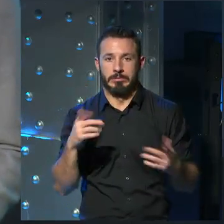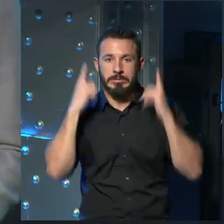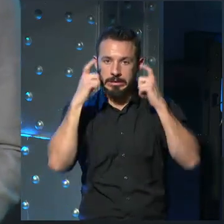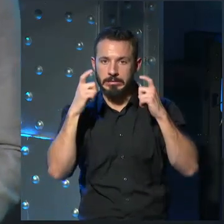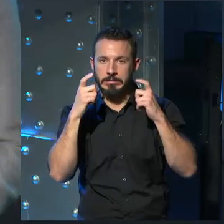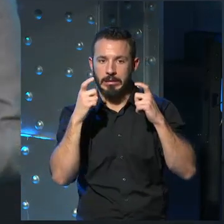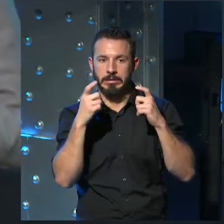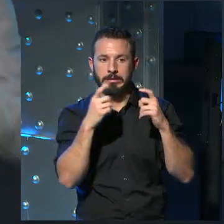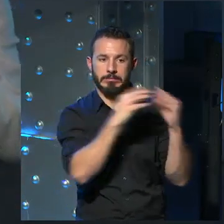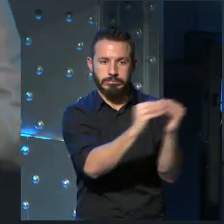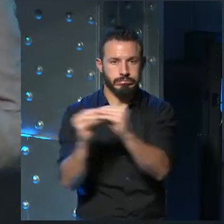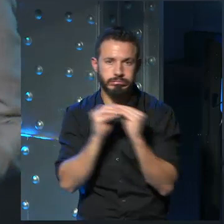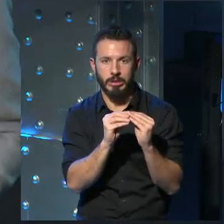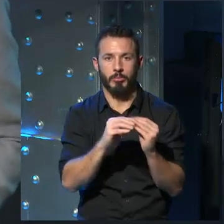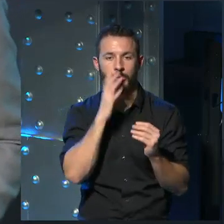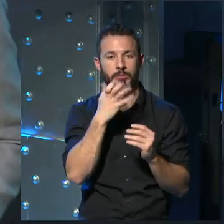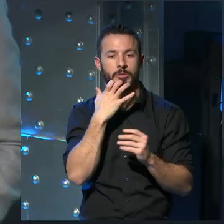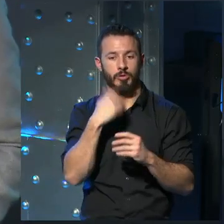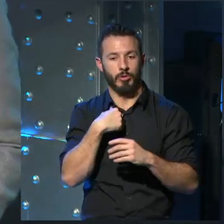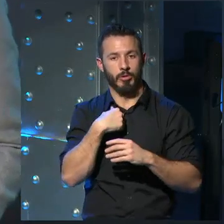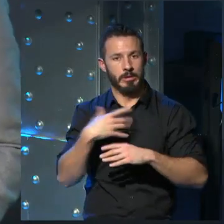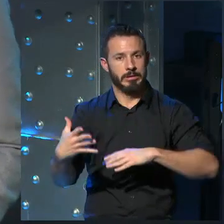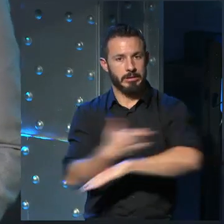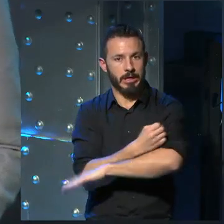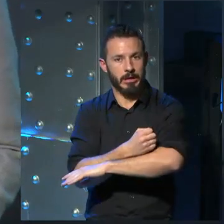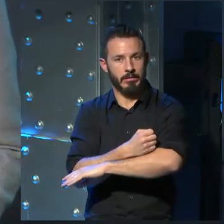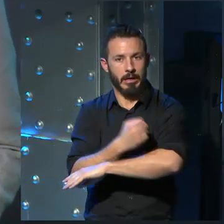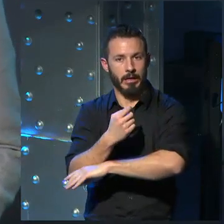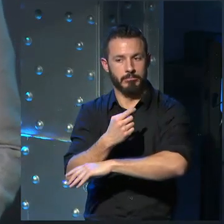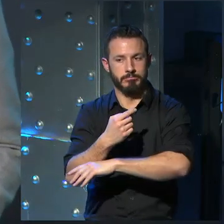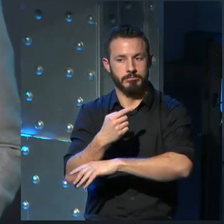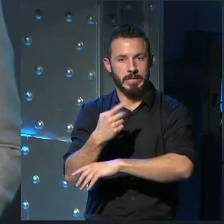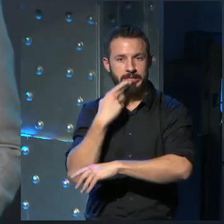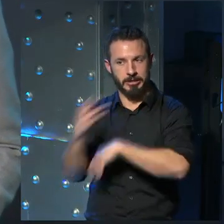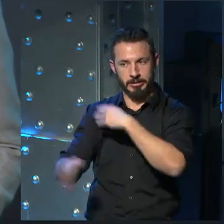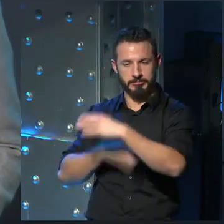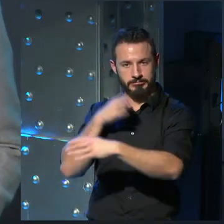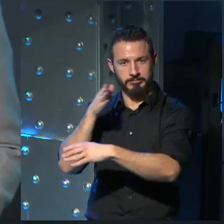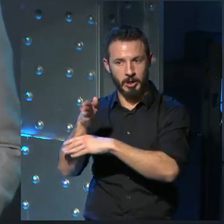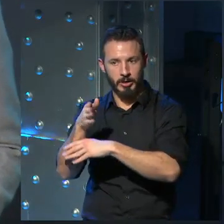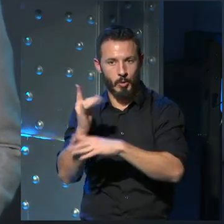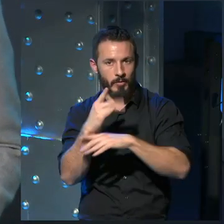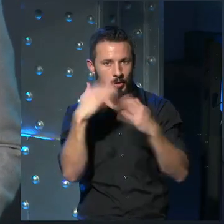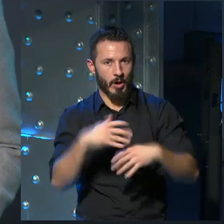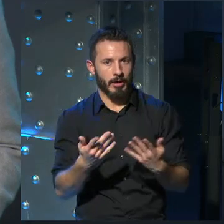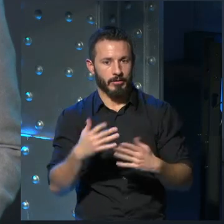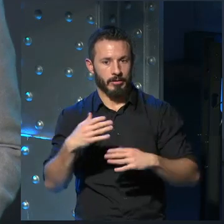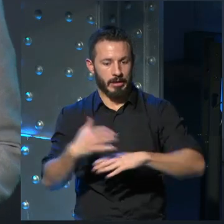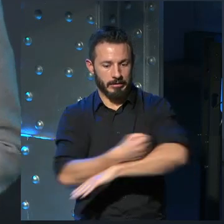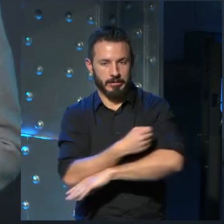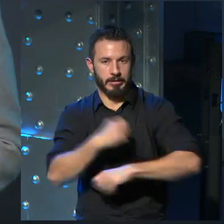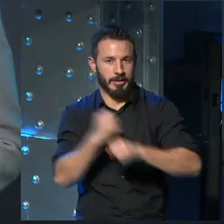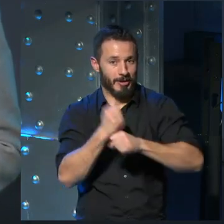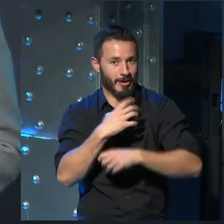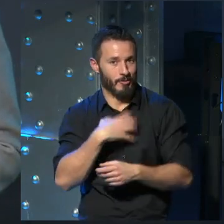celeridad del mundo, ¿no? Porque yo también cojo el tren a Santander y sé lo que es estar sin wifi y no poder trabajar en el tiempo en el que uno